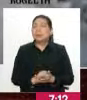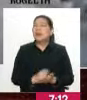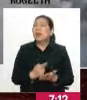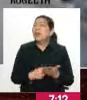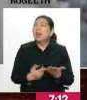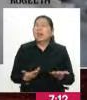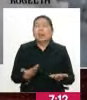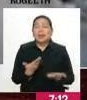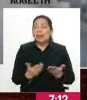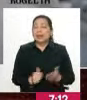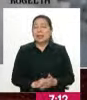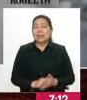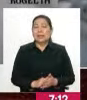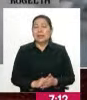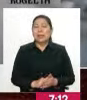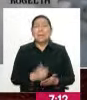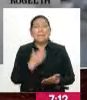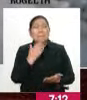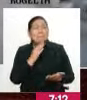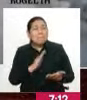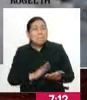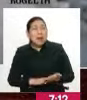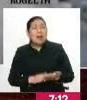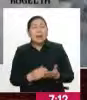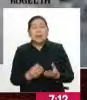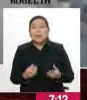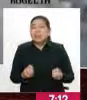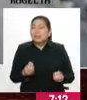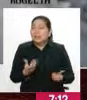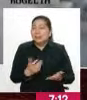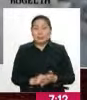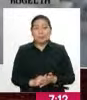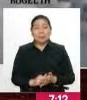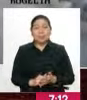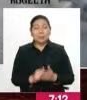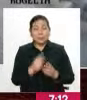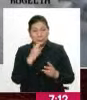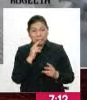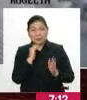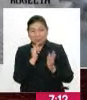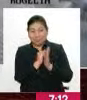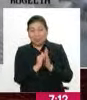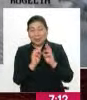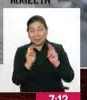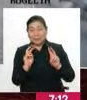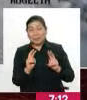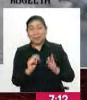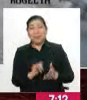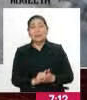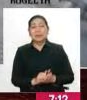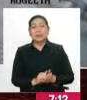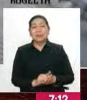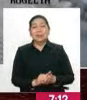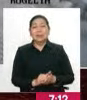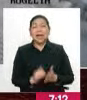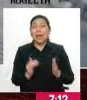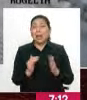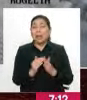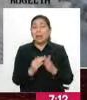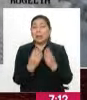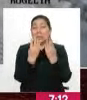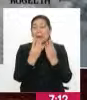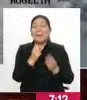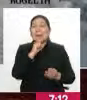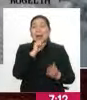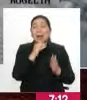¿qué determina el daño ocasionado? Porque fíjese, en las imágenes veíamos viviendas de quincha,